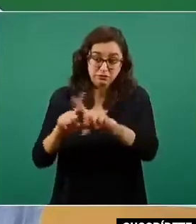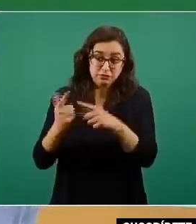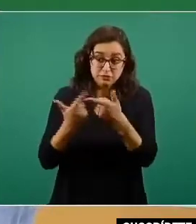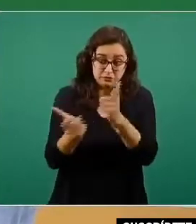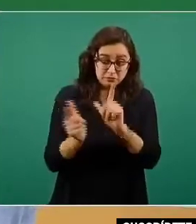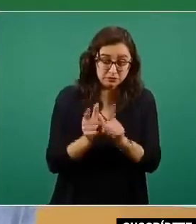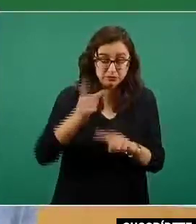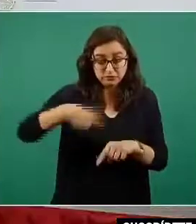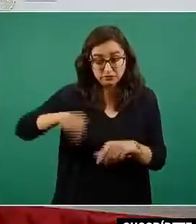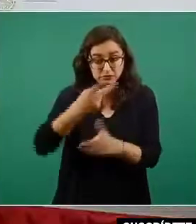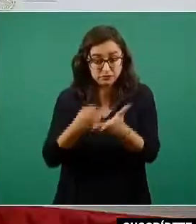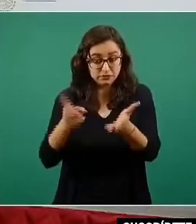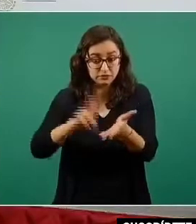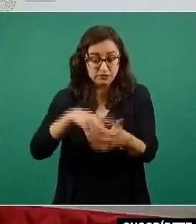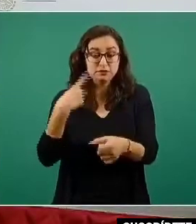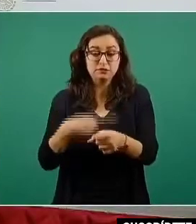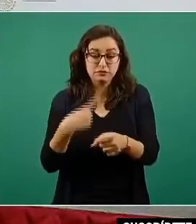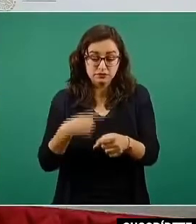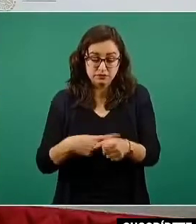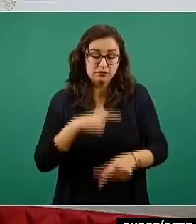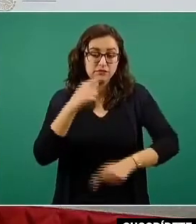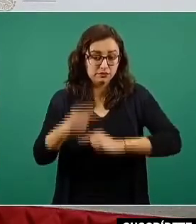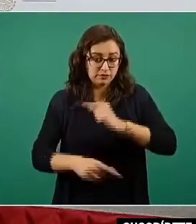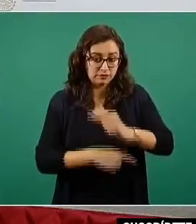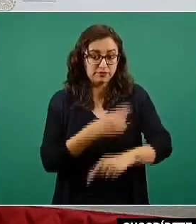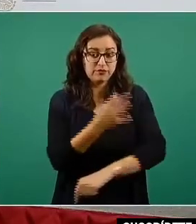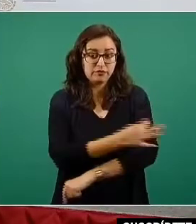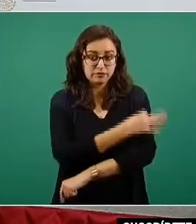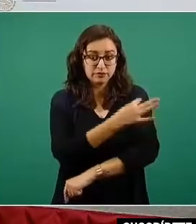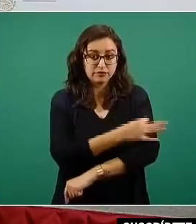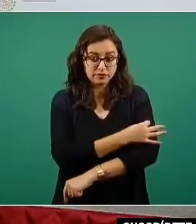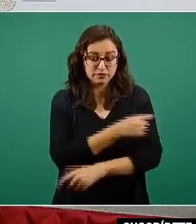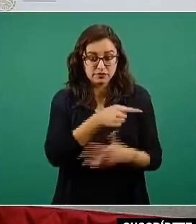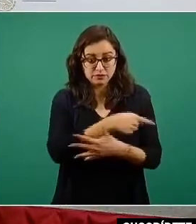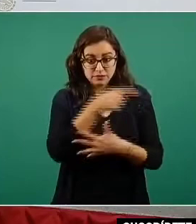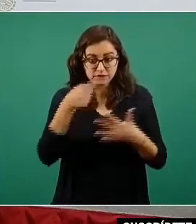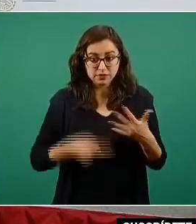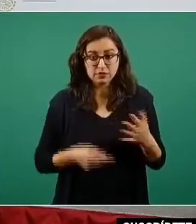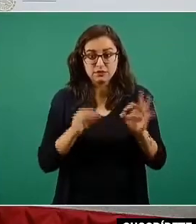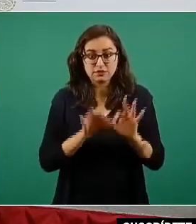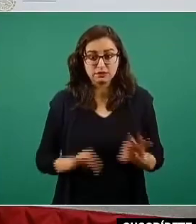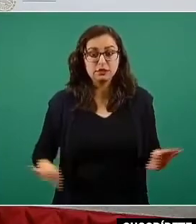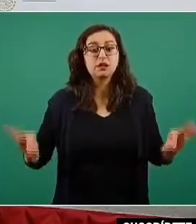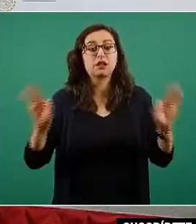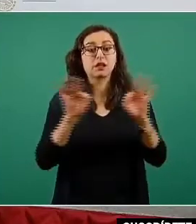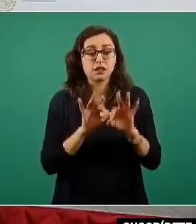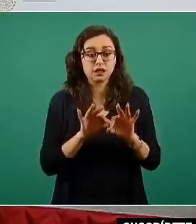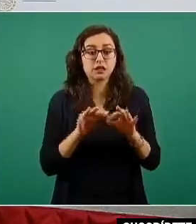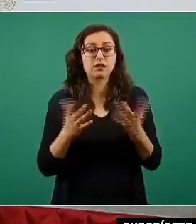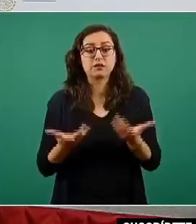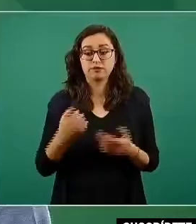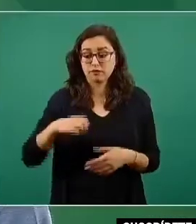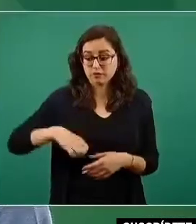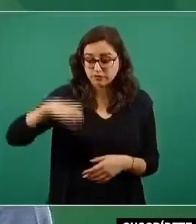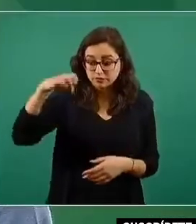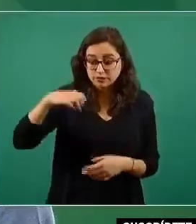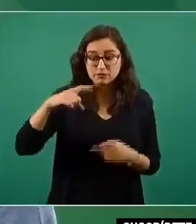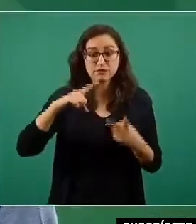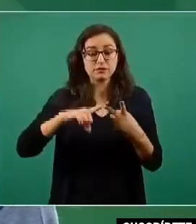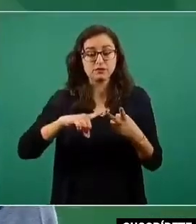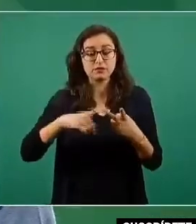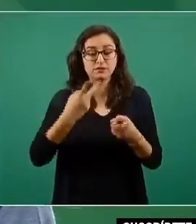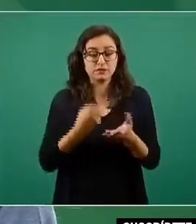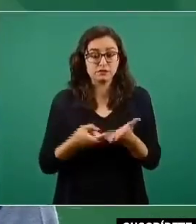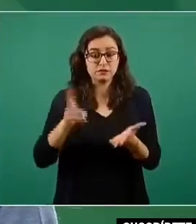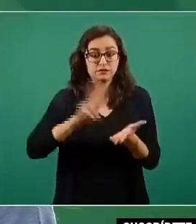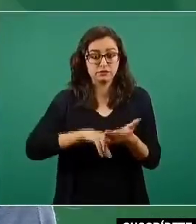vacunando progresivamente, usando los ejes de priorización que hemos comentado, la priorización de edad, la priorización de